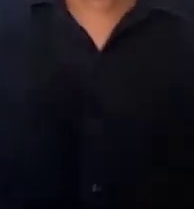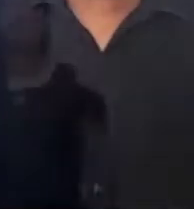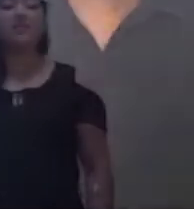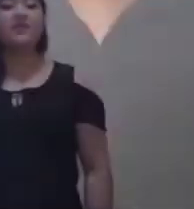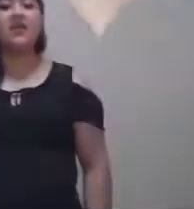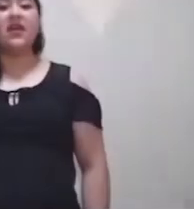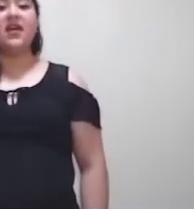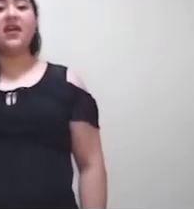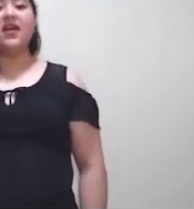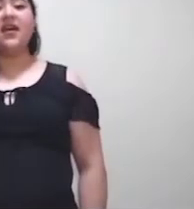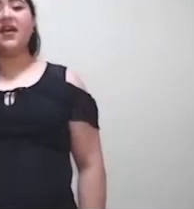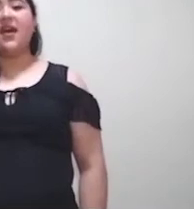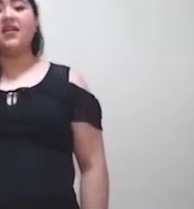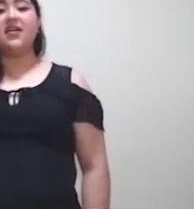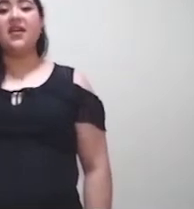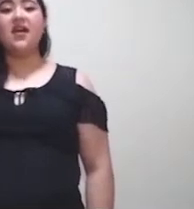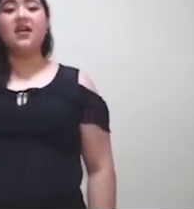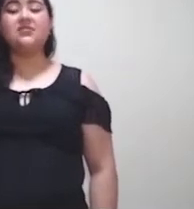y